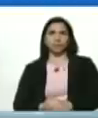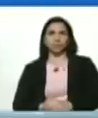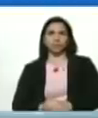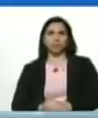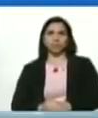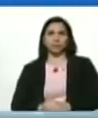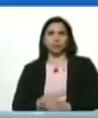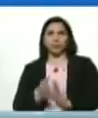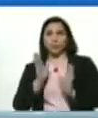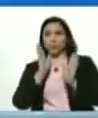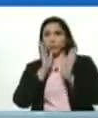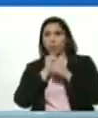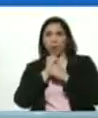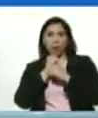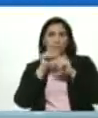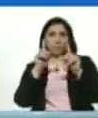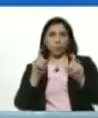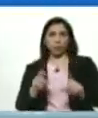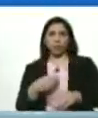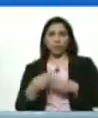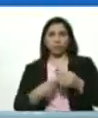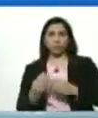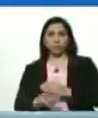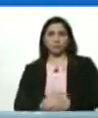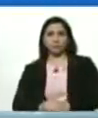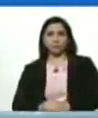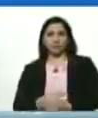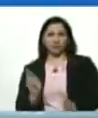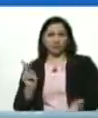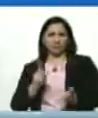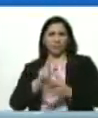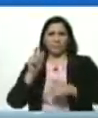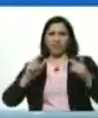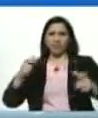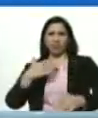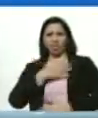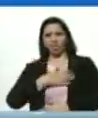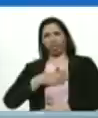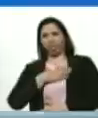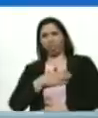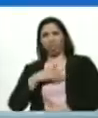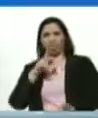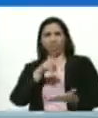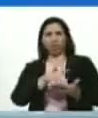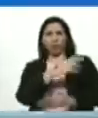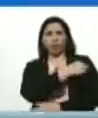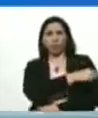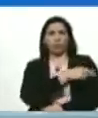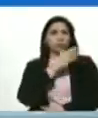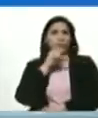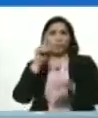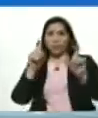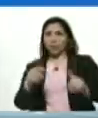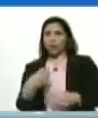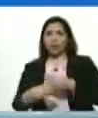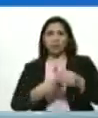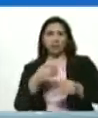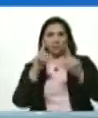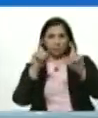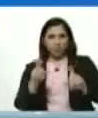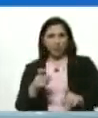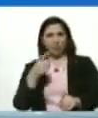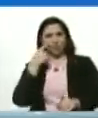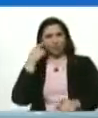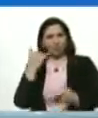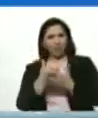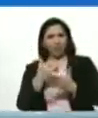no tienen prueba llega a gente con síntomas a los hospitales y no tienen pruebas para hacerlo